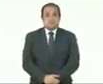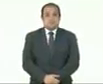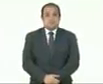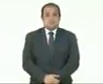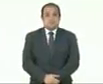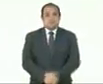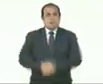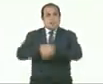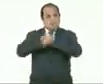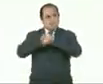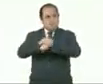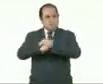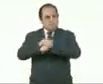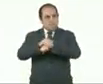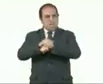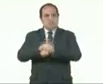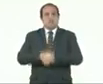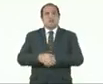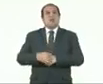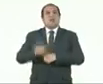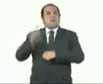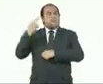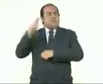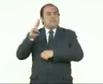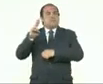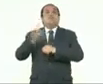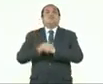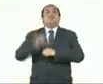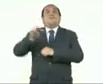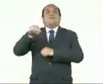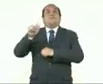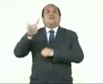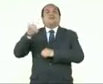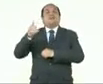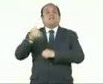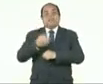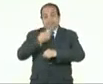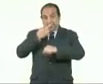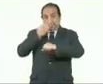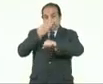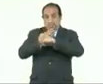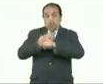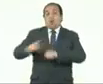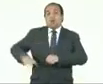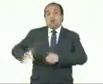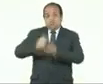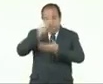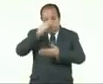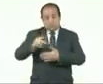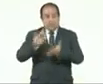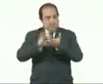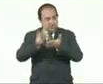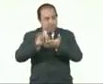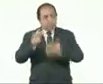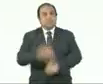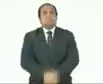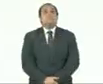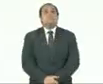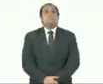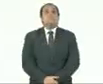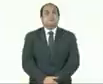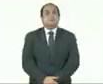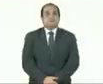Al igual que a mi amigo, el maestro Martí Batres Guadarrama, secretario de Gobierno de la Ciudad de México, gracias.